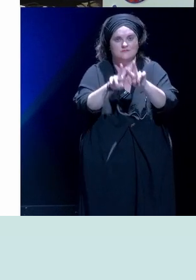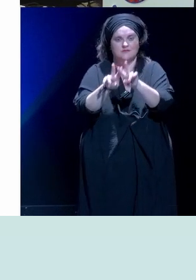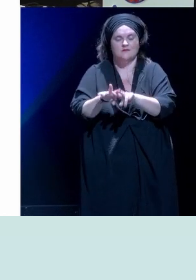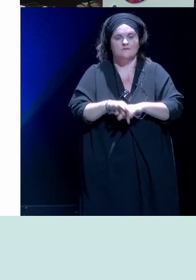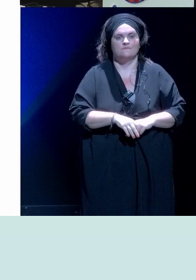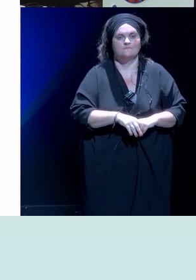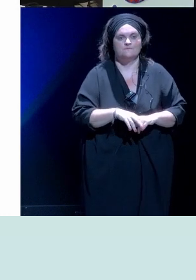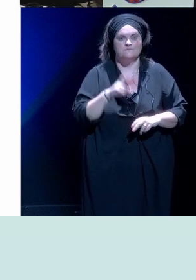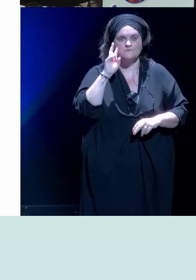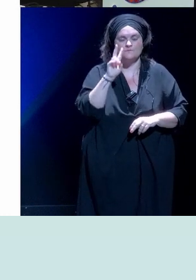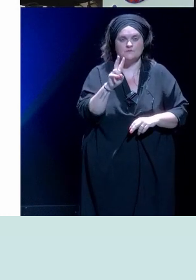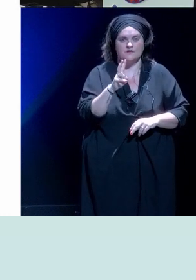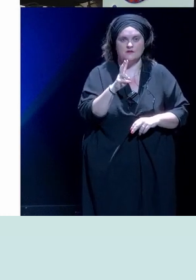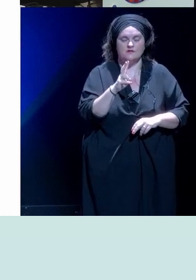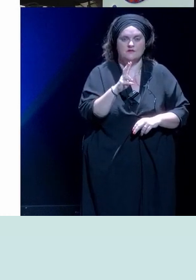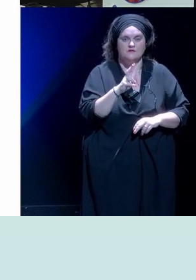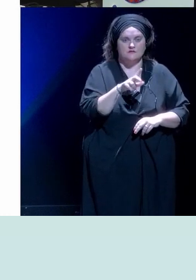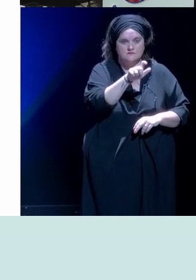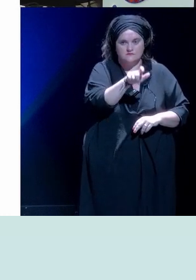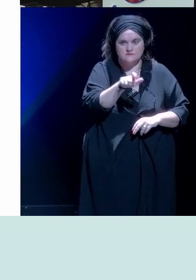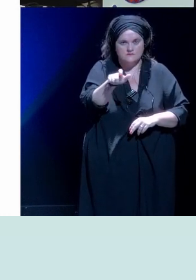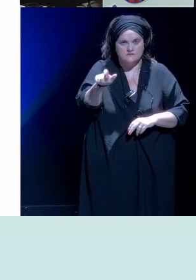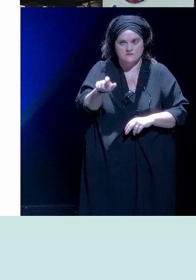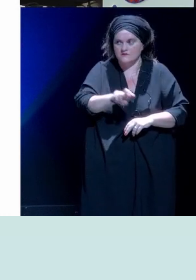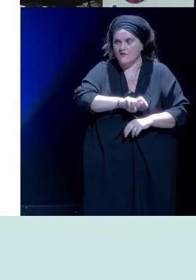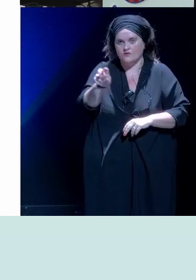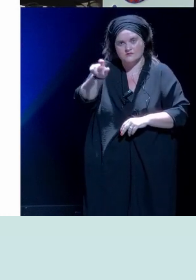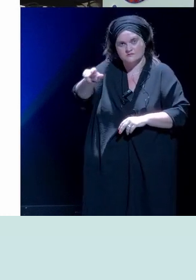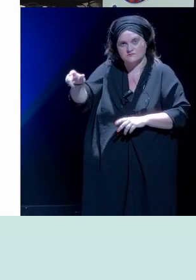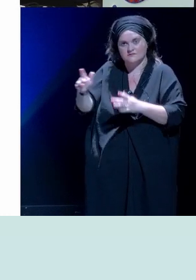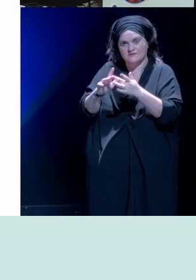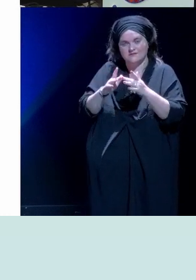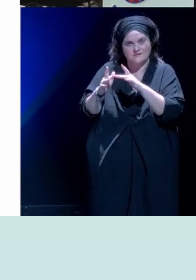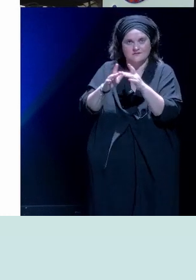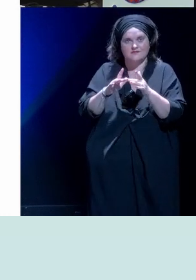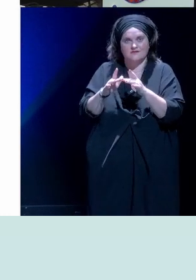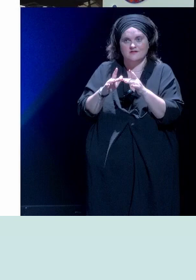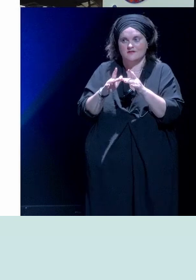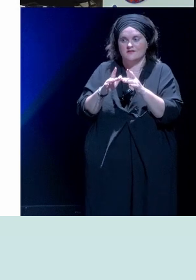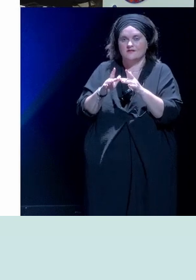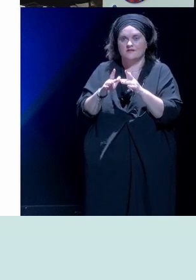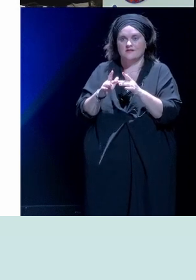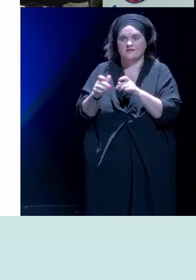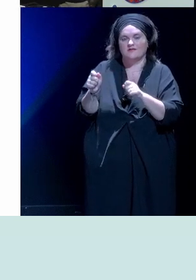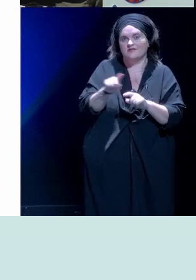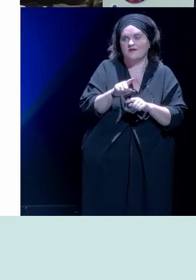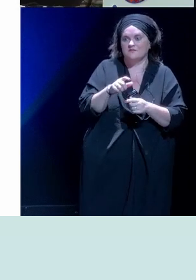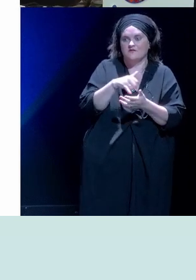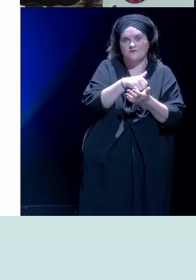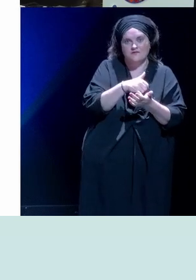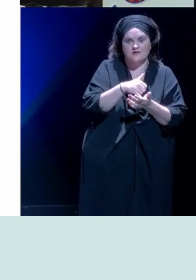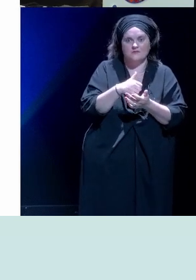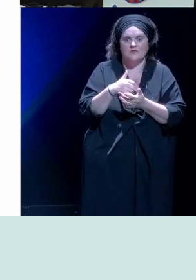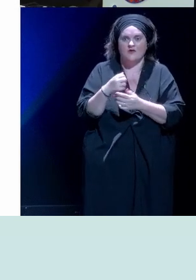cómo los individuos pueden vincularse a otras personas con vínculos que los hacen más frágiles, que los